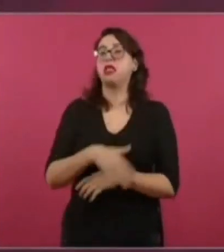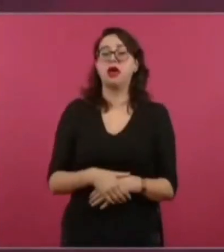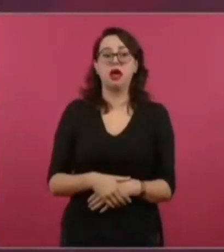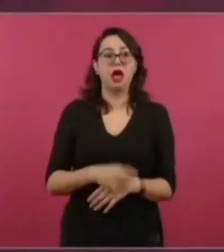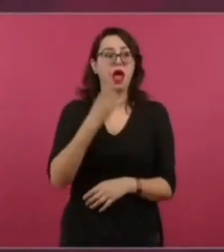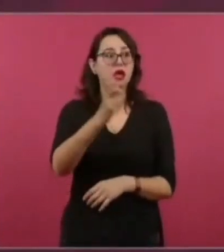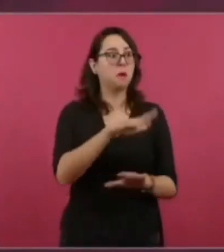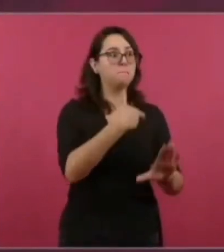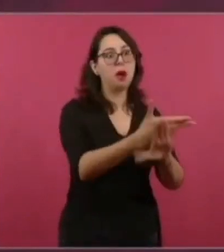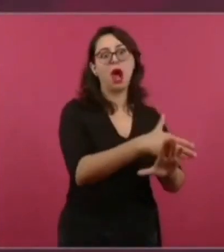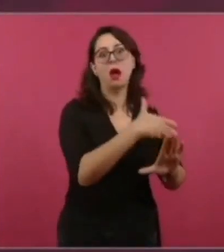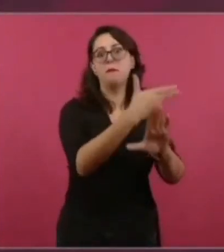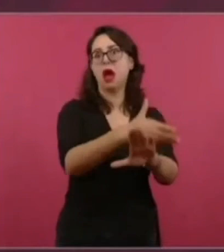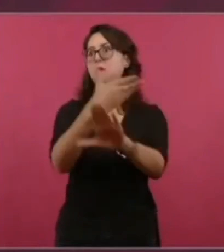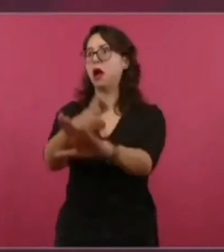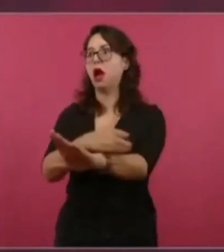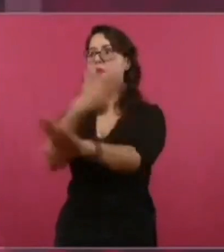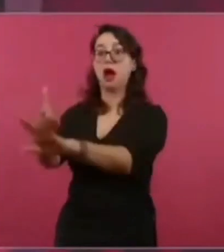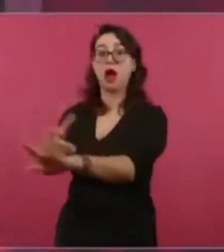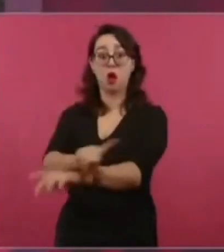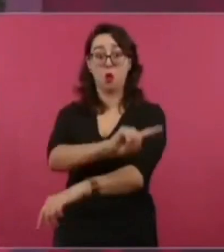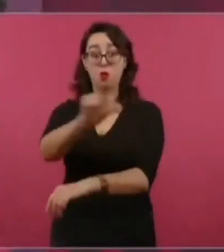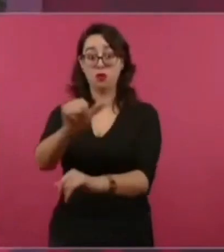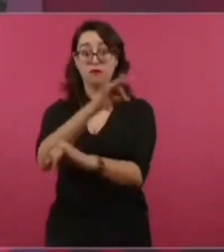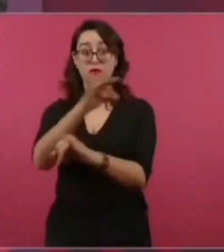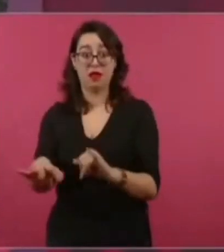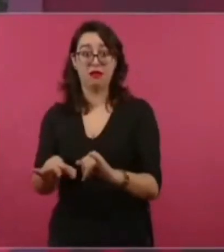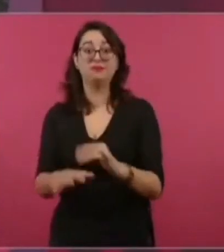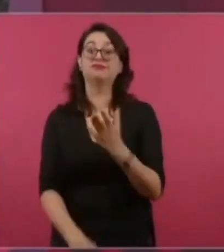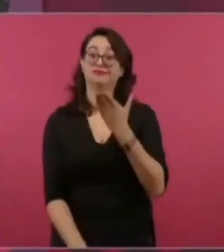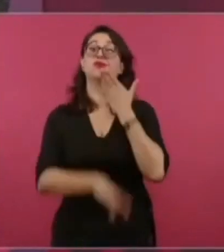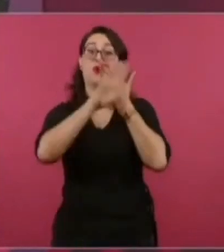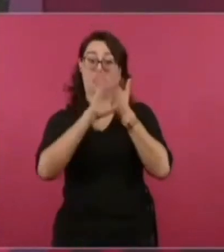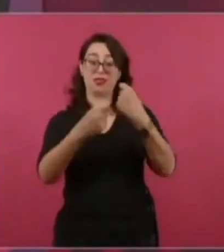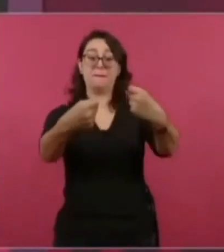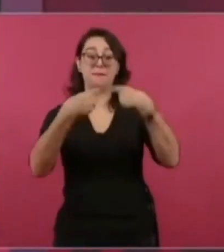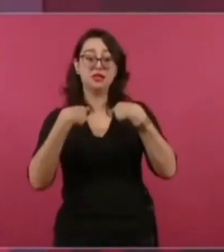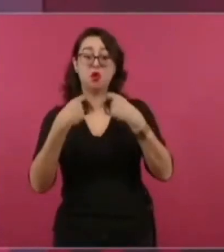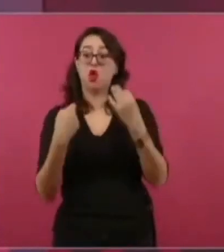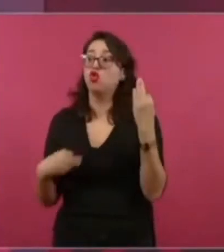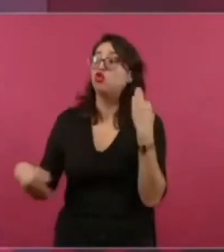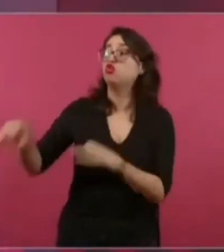la definición a favor del comunismo.